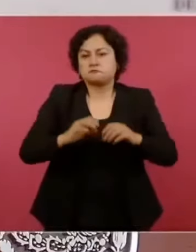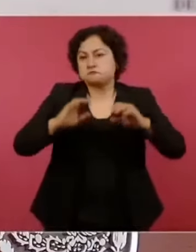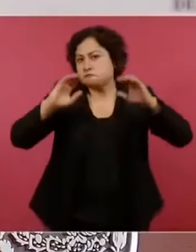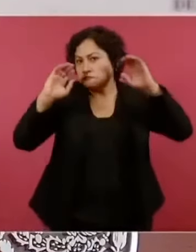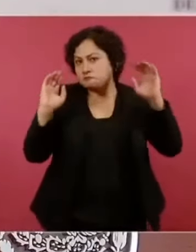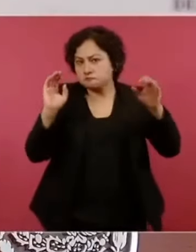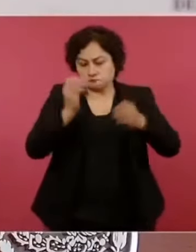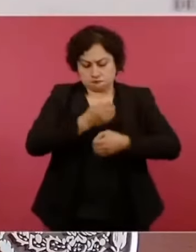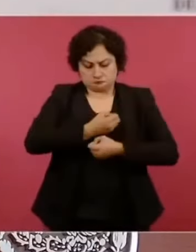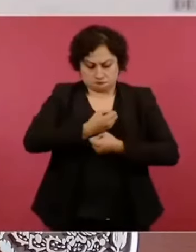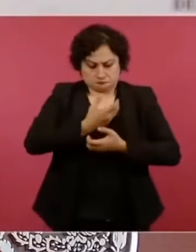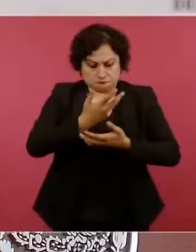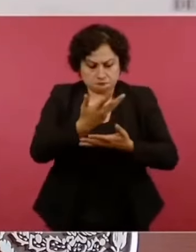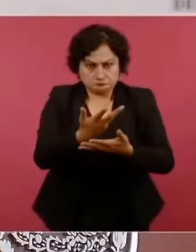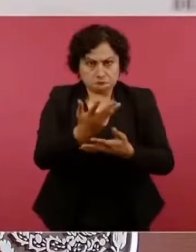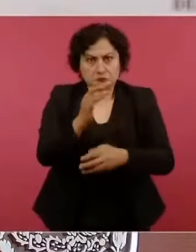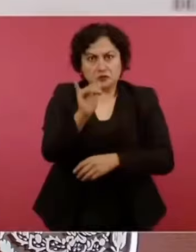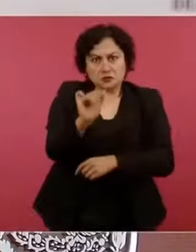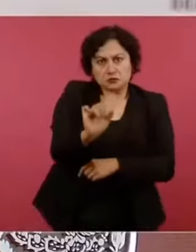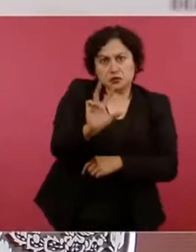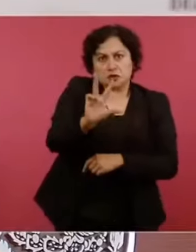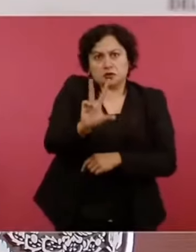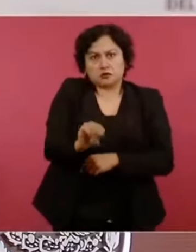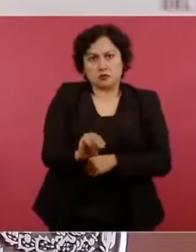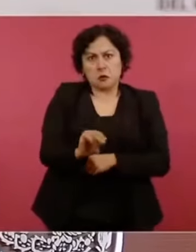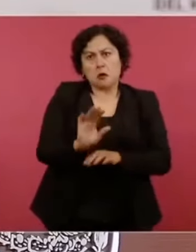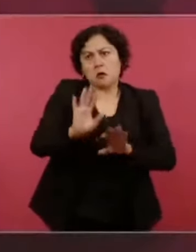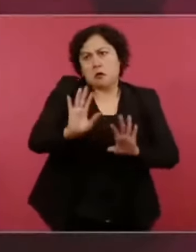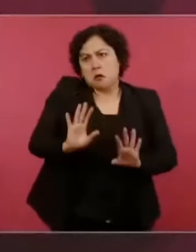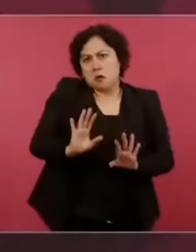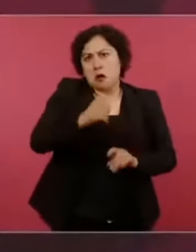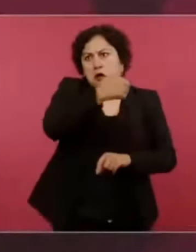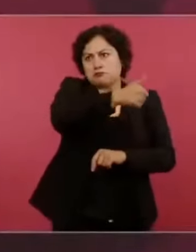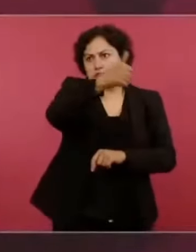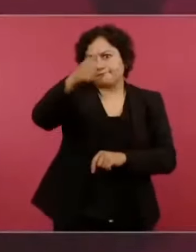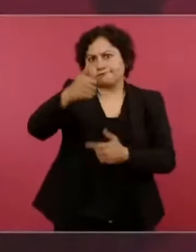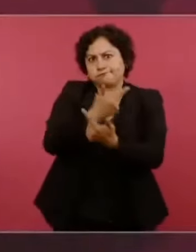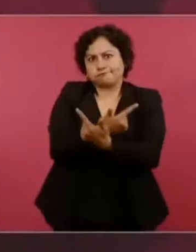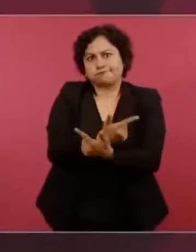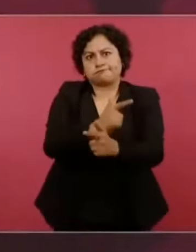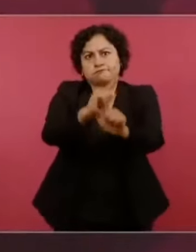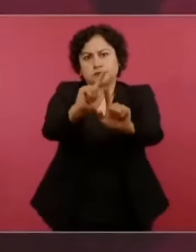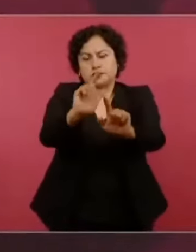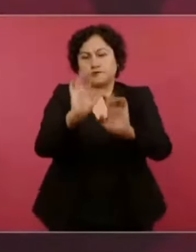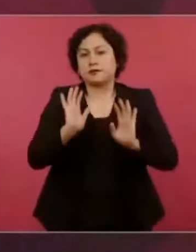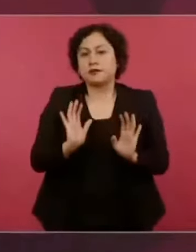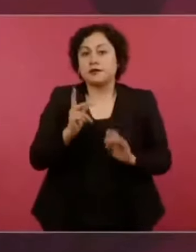expresarse o no. Lo único es que yo tengo la responsabilidad